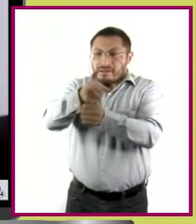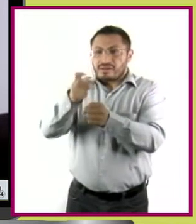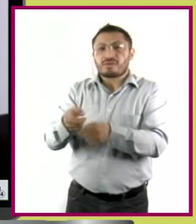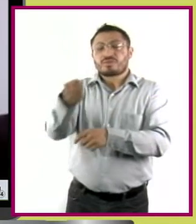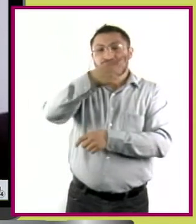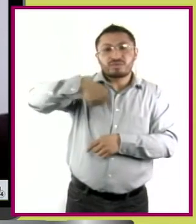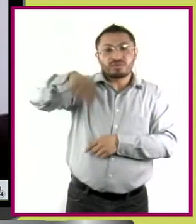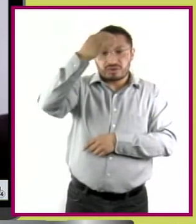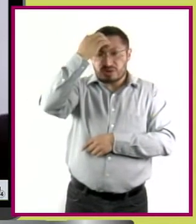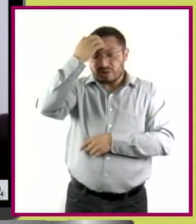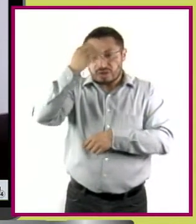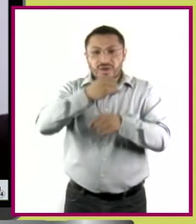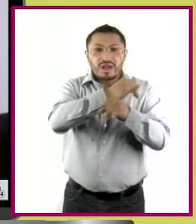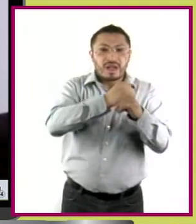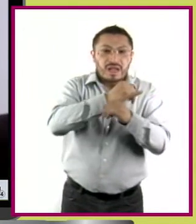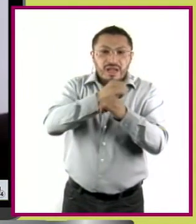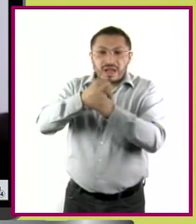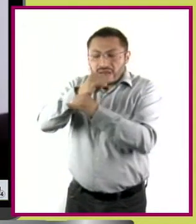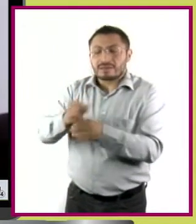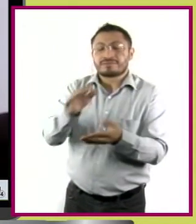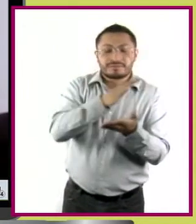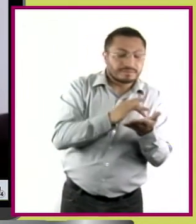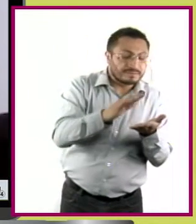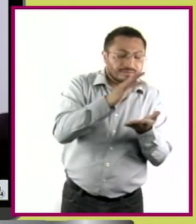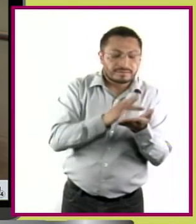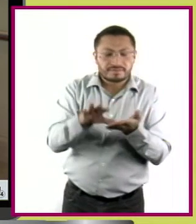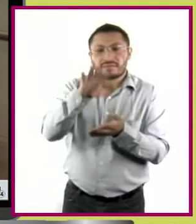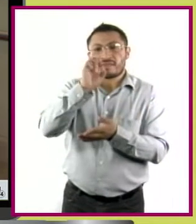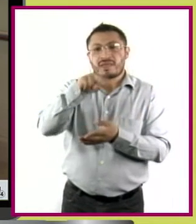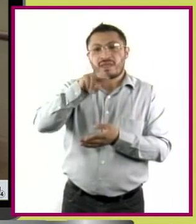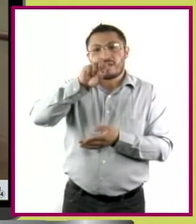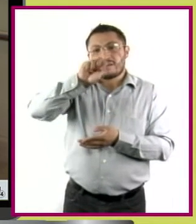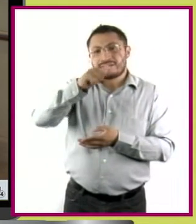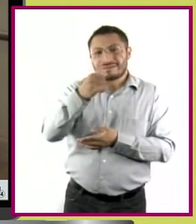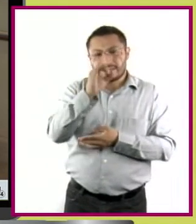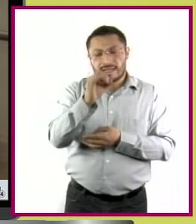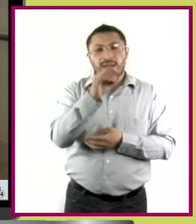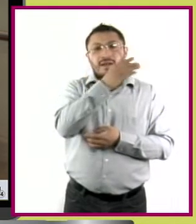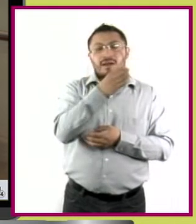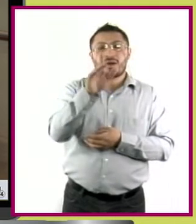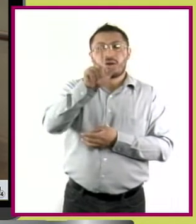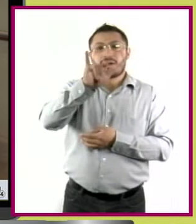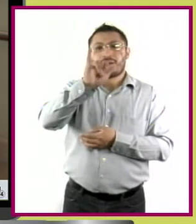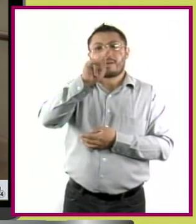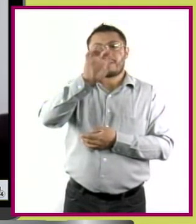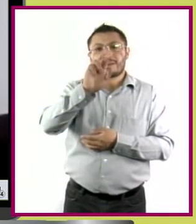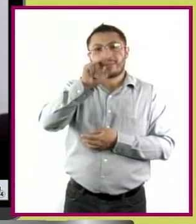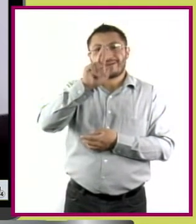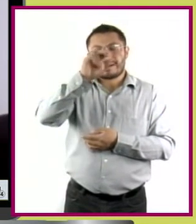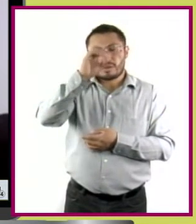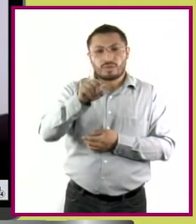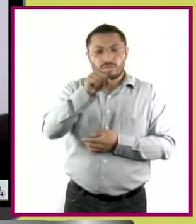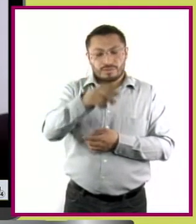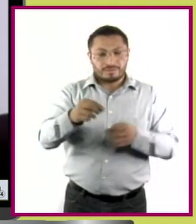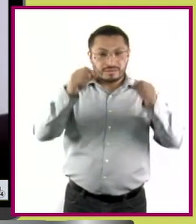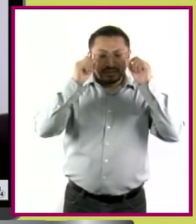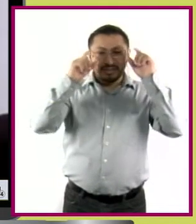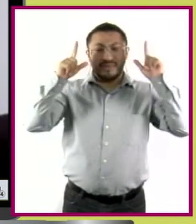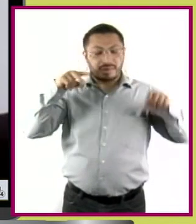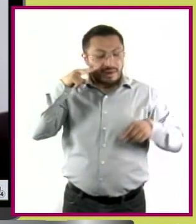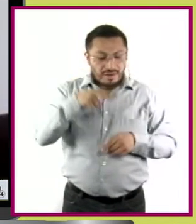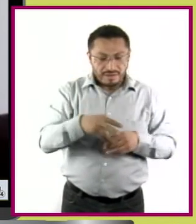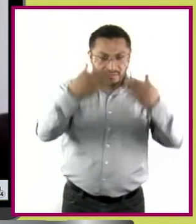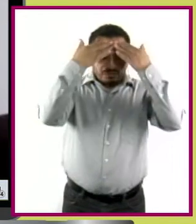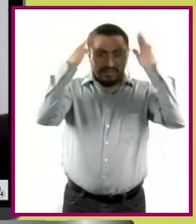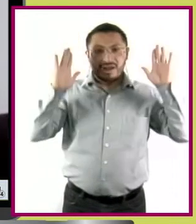experimenten e investiguen y lean el ensayo literario. Ver con un ojo crítico, abrir las puertas de la